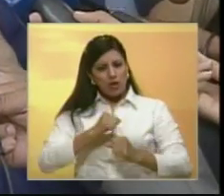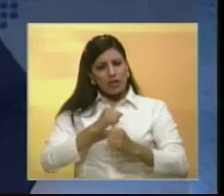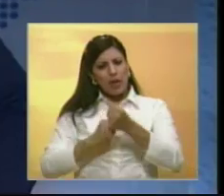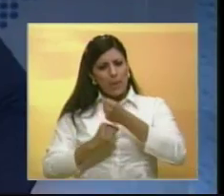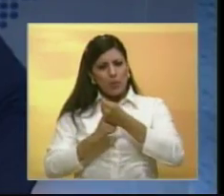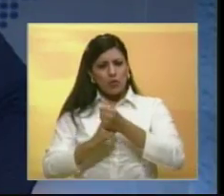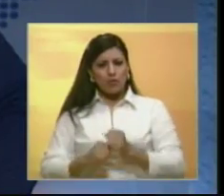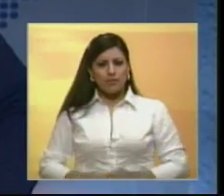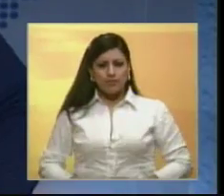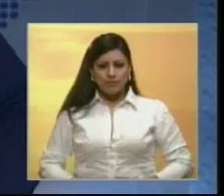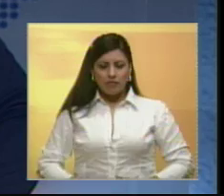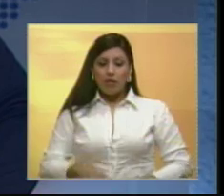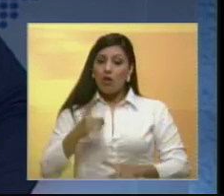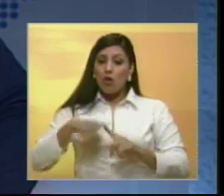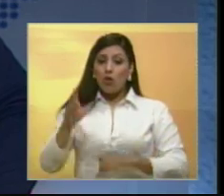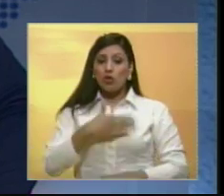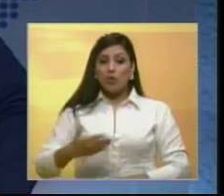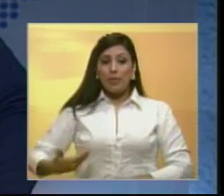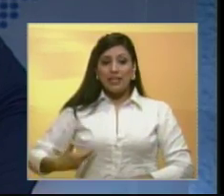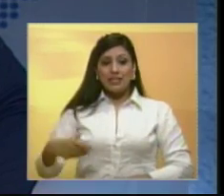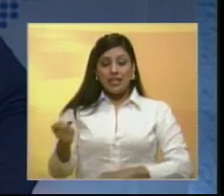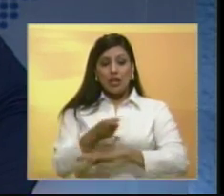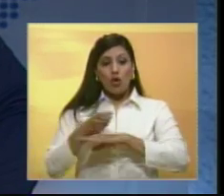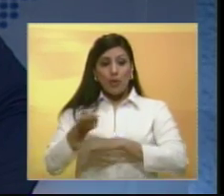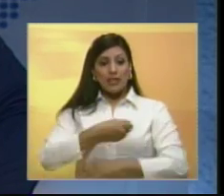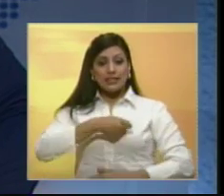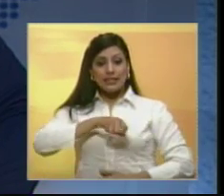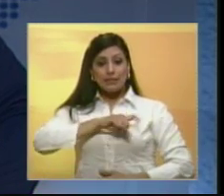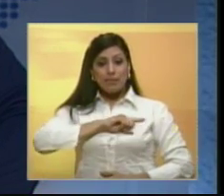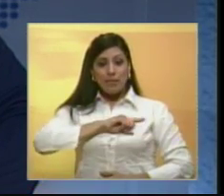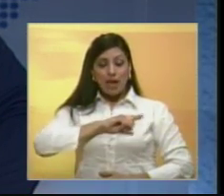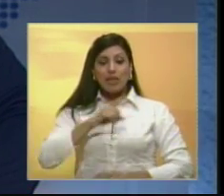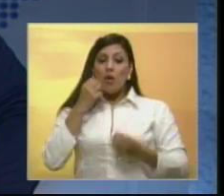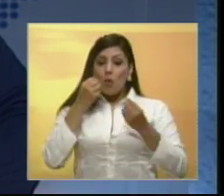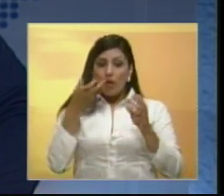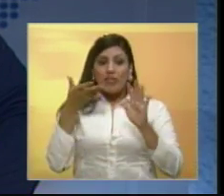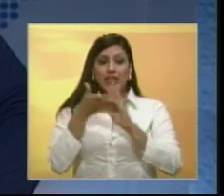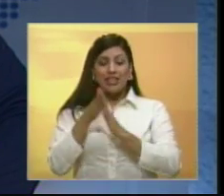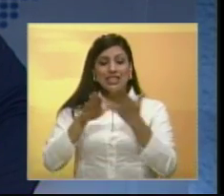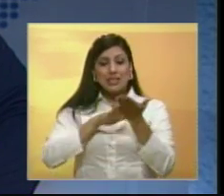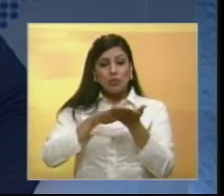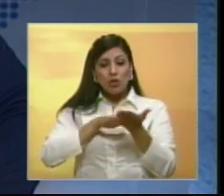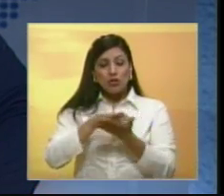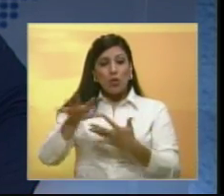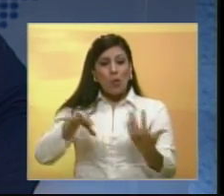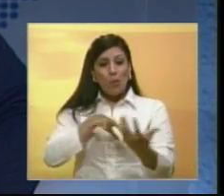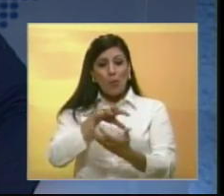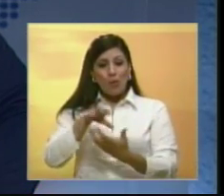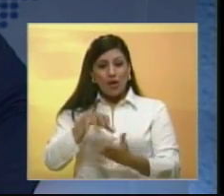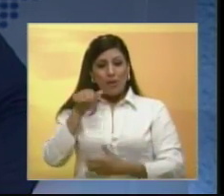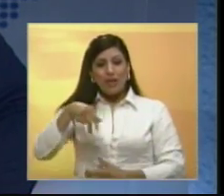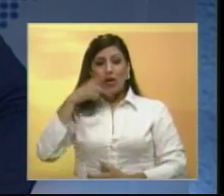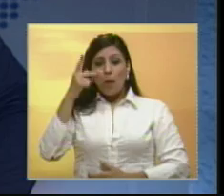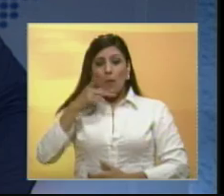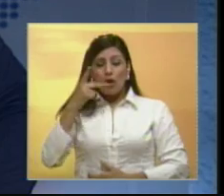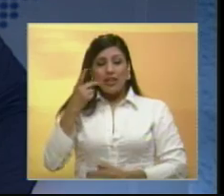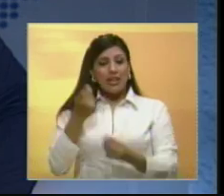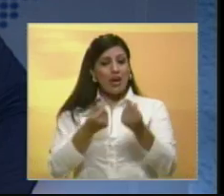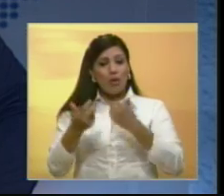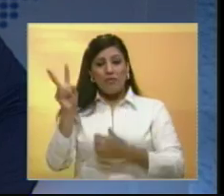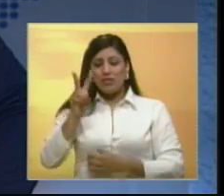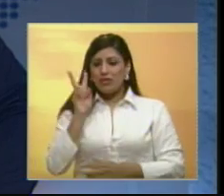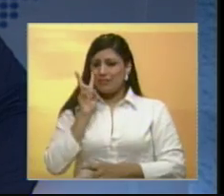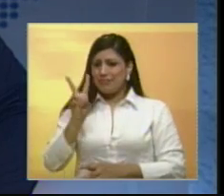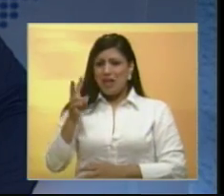solidaridad. El presidente del gobierno español, Mariano Rajoy, afirmó que la situación política y económica venezolana no es buena y exigió